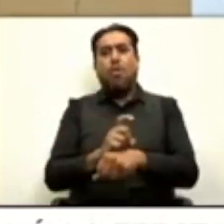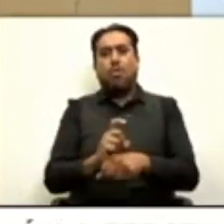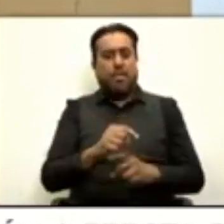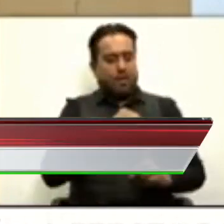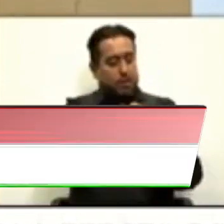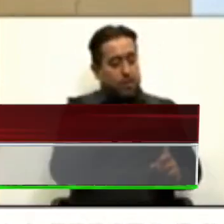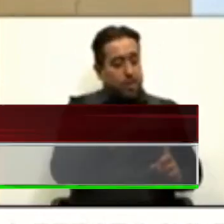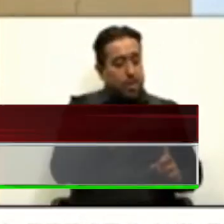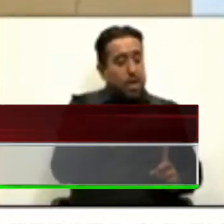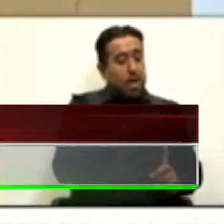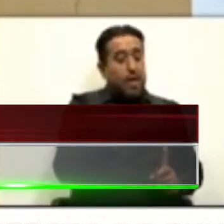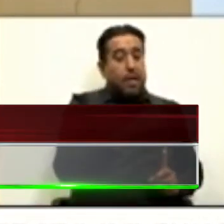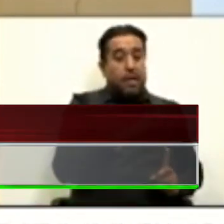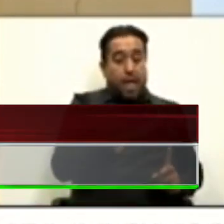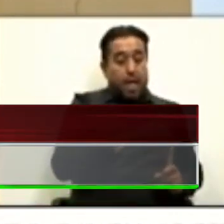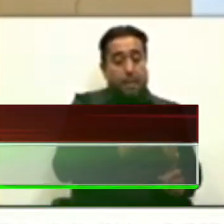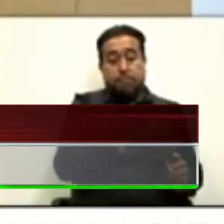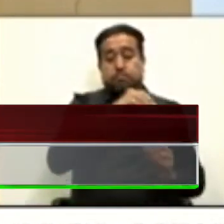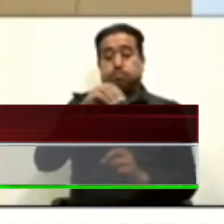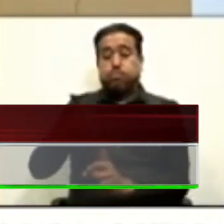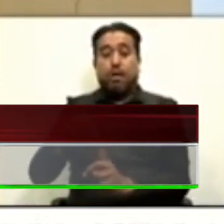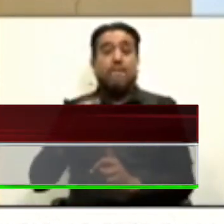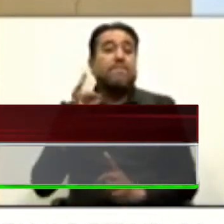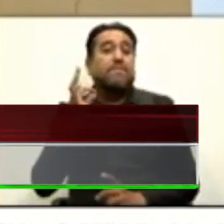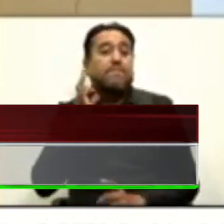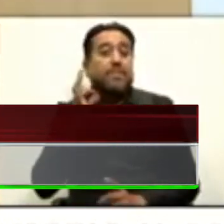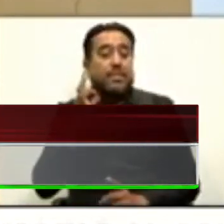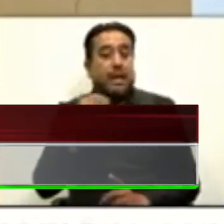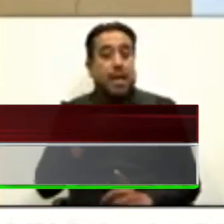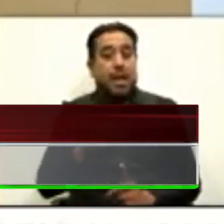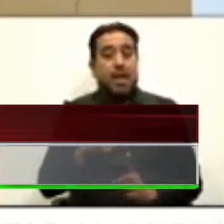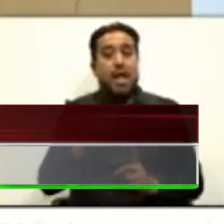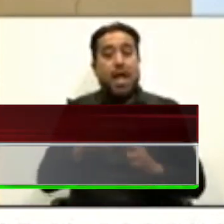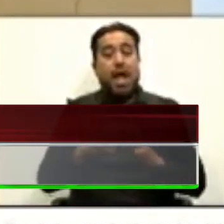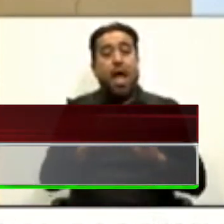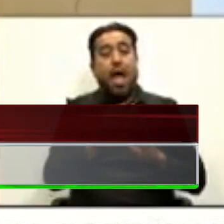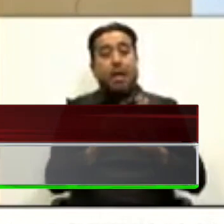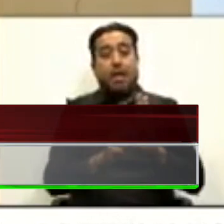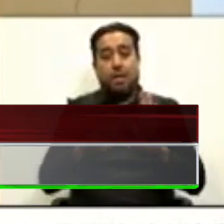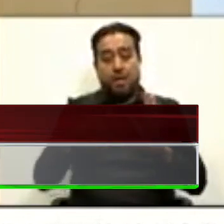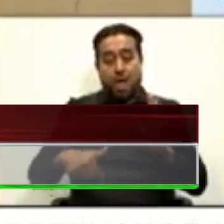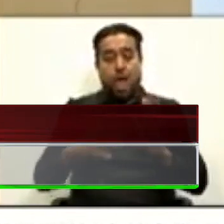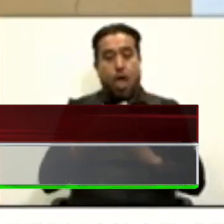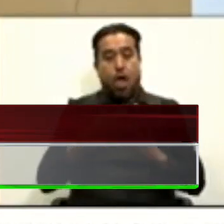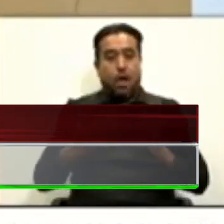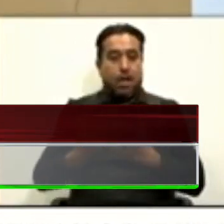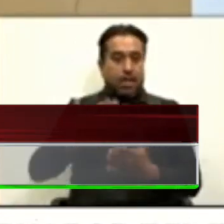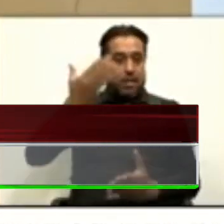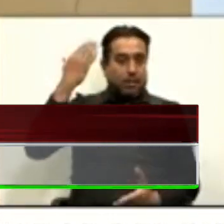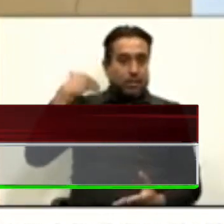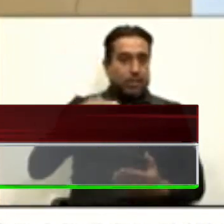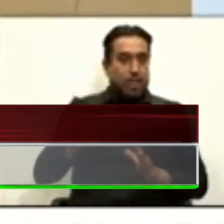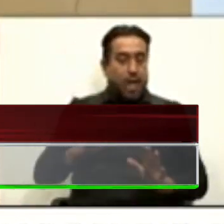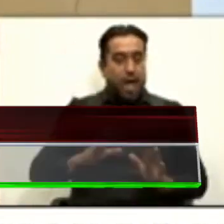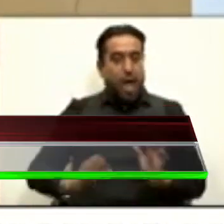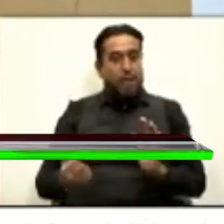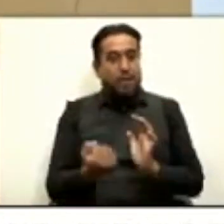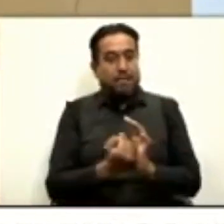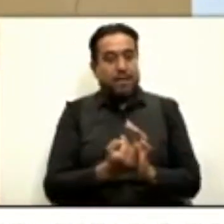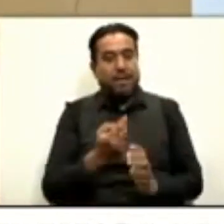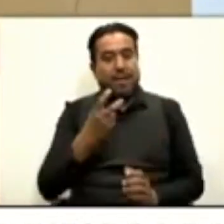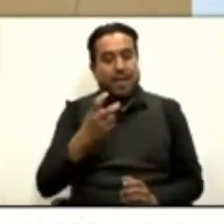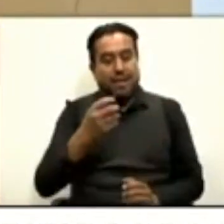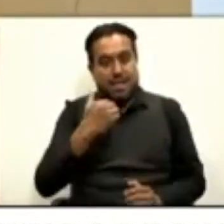justicia fiscal general mediante un artículo transitorio que avaló este congreso la pasada legislatura significó el